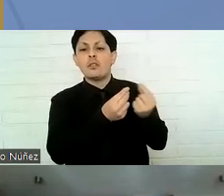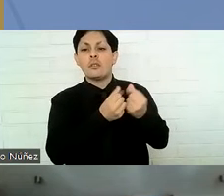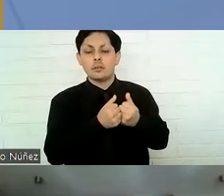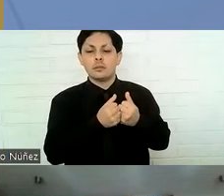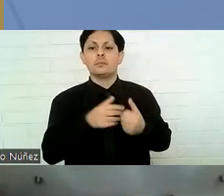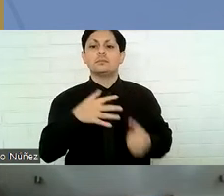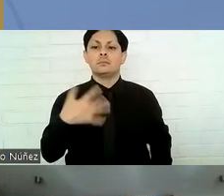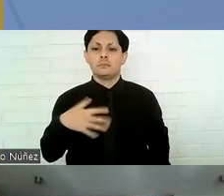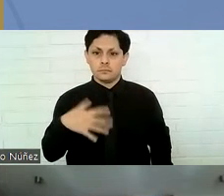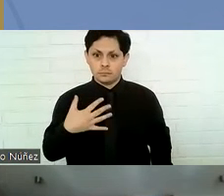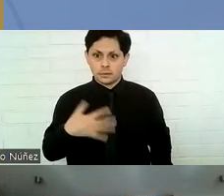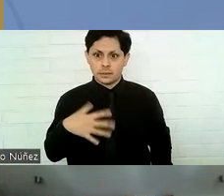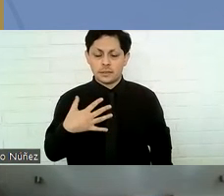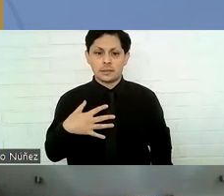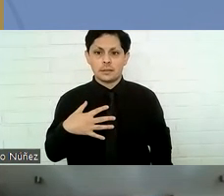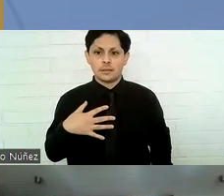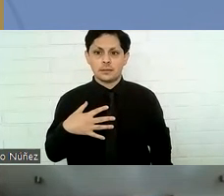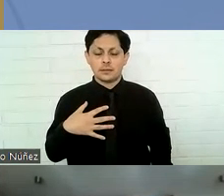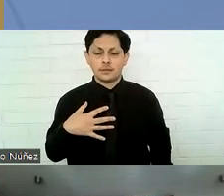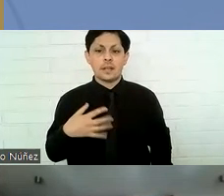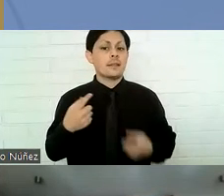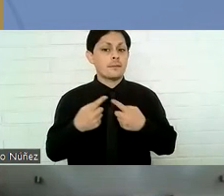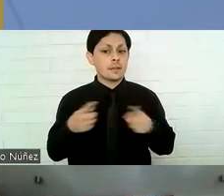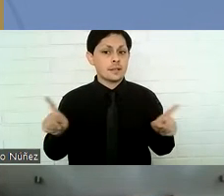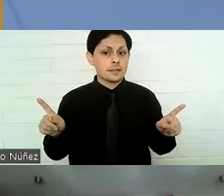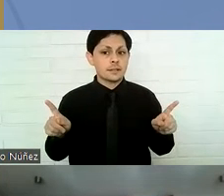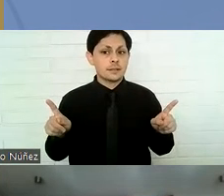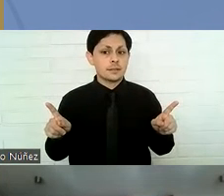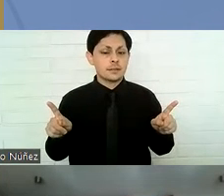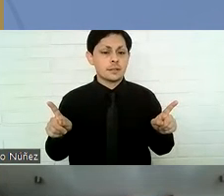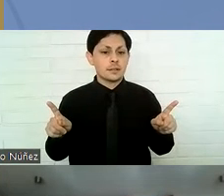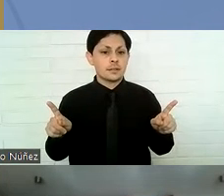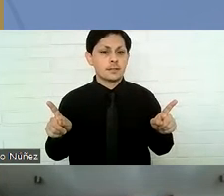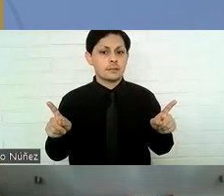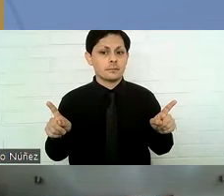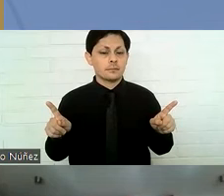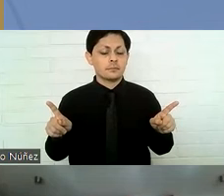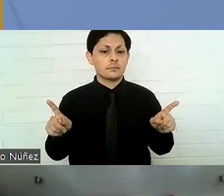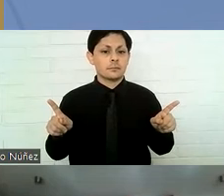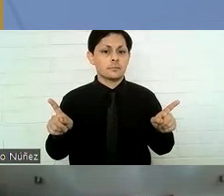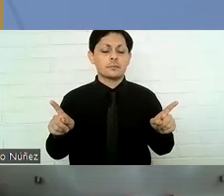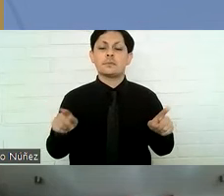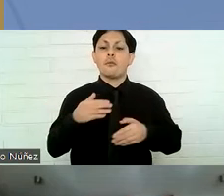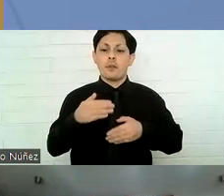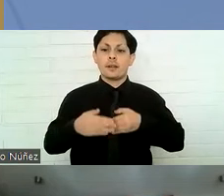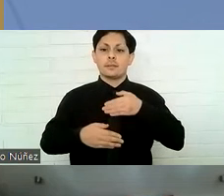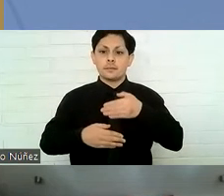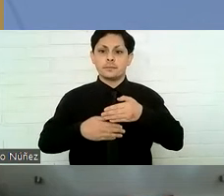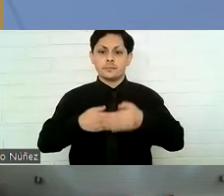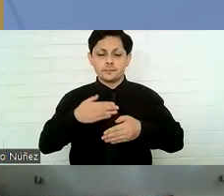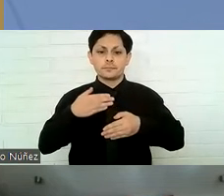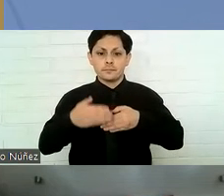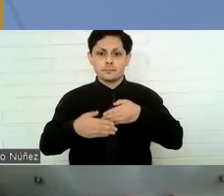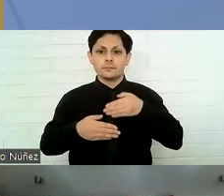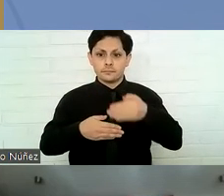la valoración la diferencia constituida se fue gestando a partir